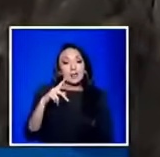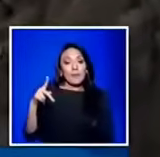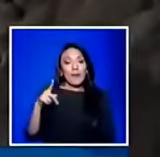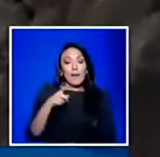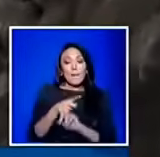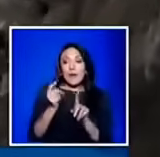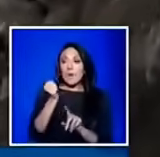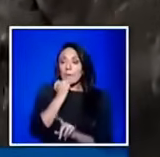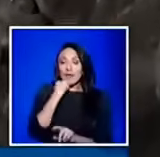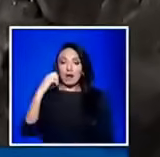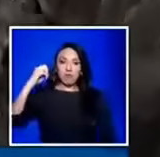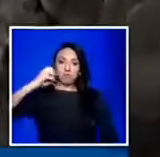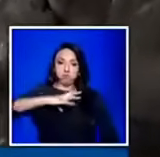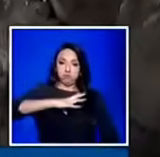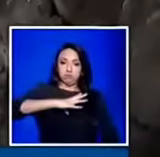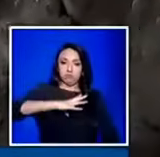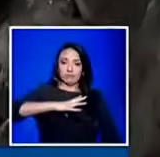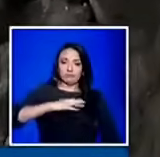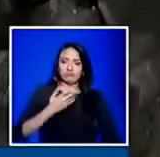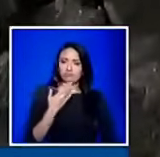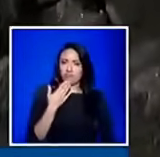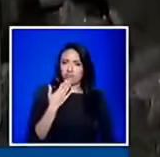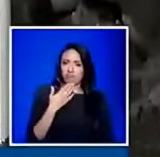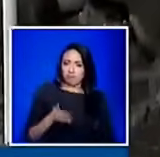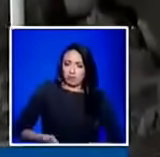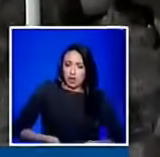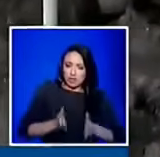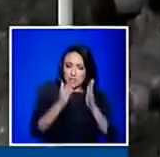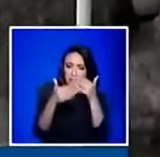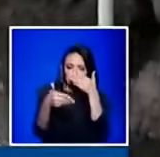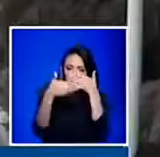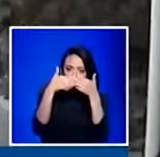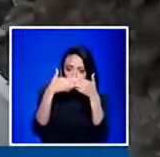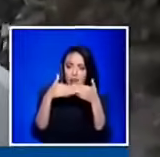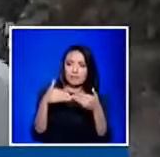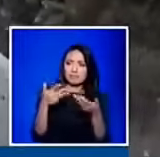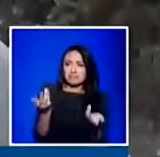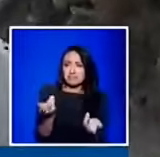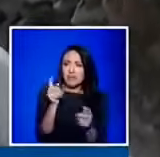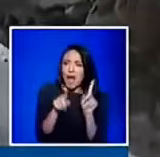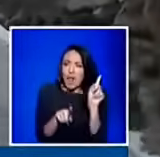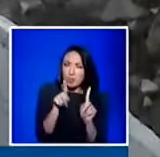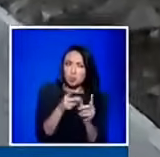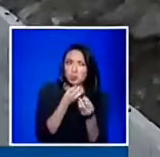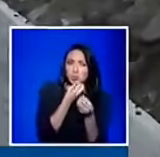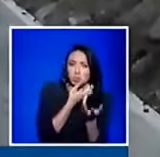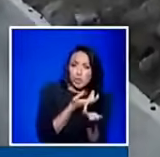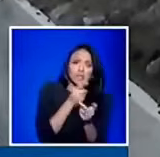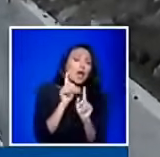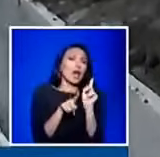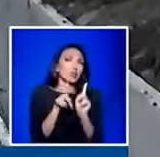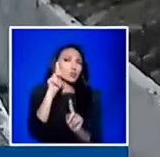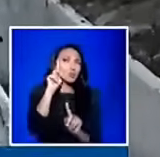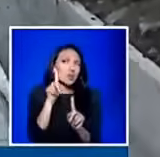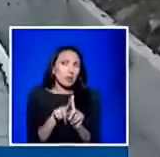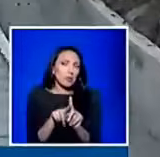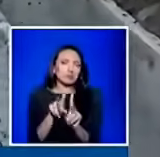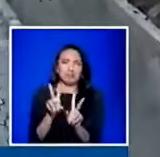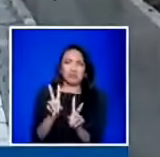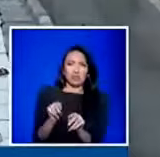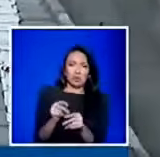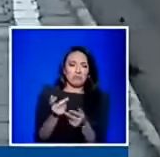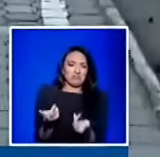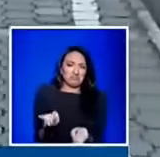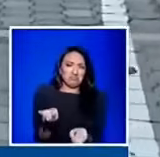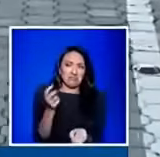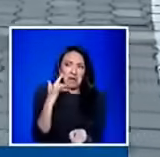piedra salida y que ha generado inquietudes, algunos comentarios, versiones de las personas que les llamó la atención de que